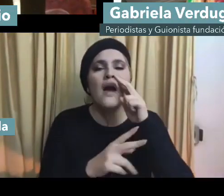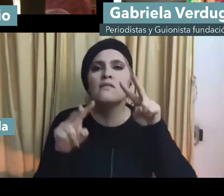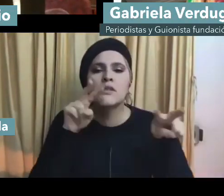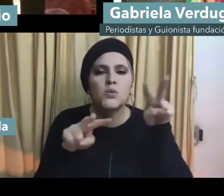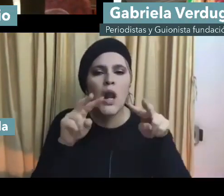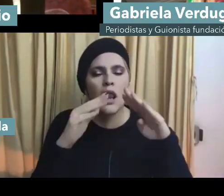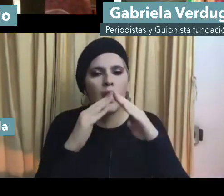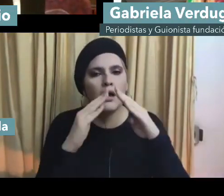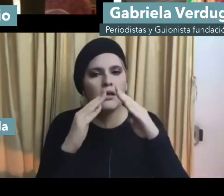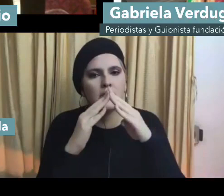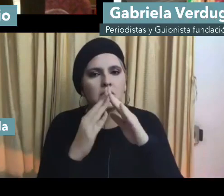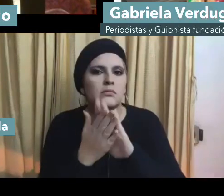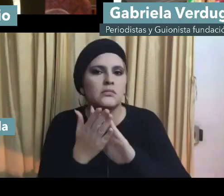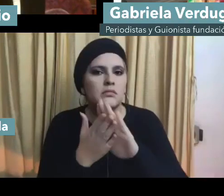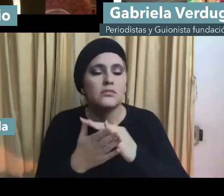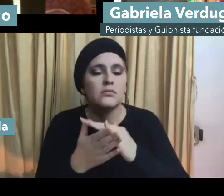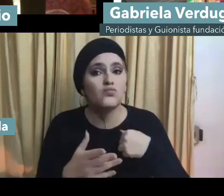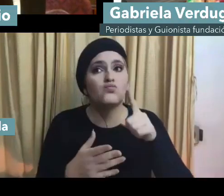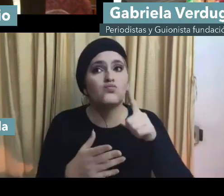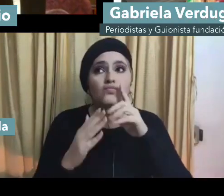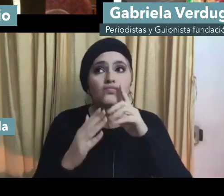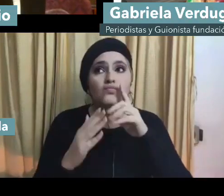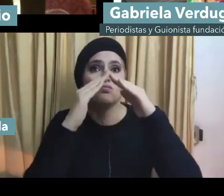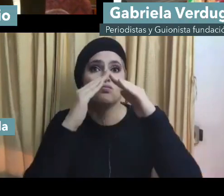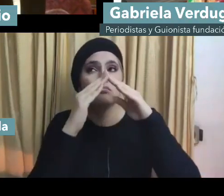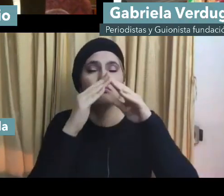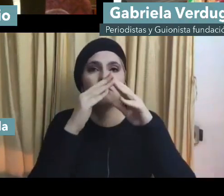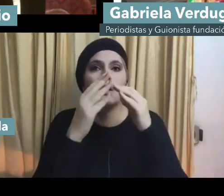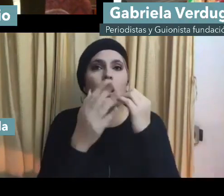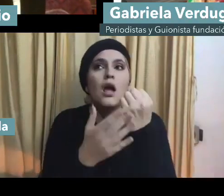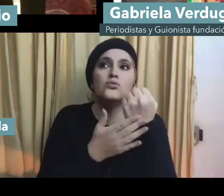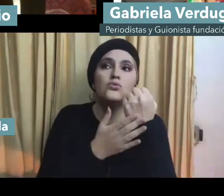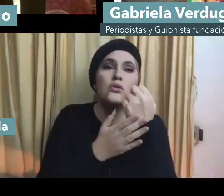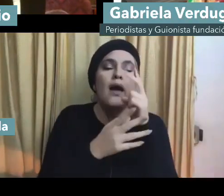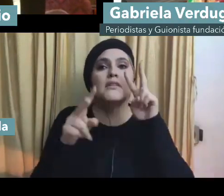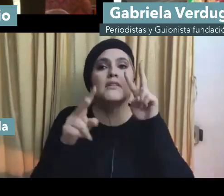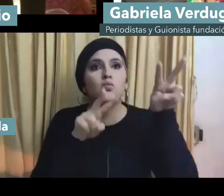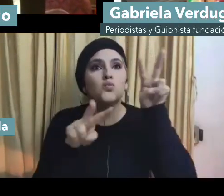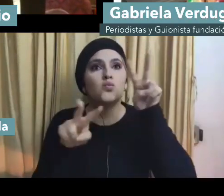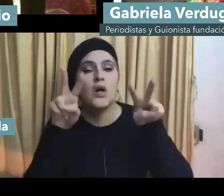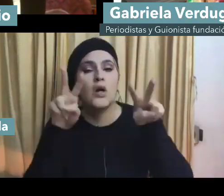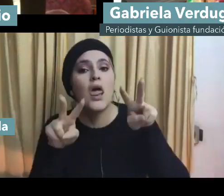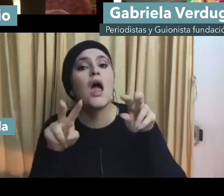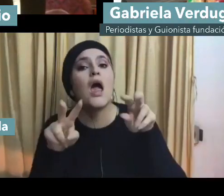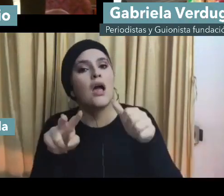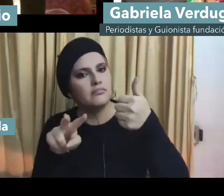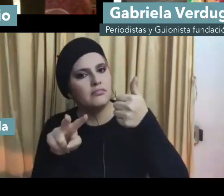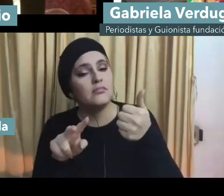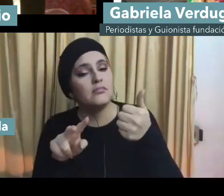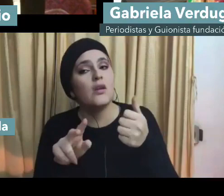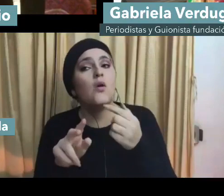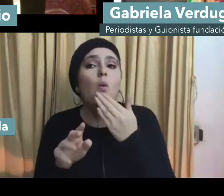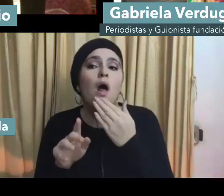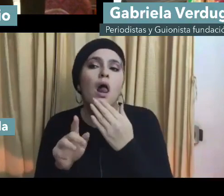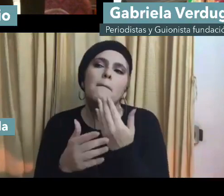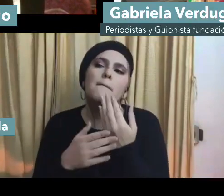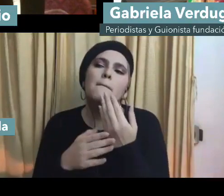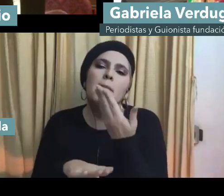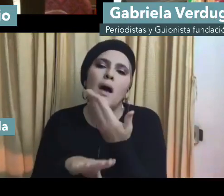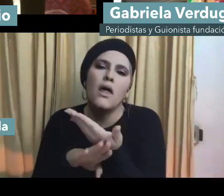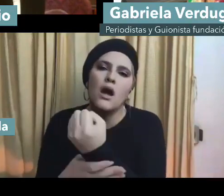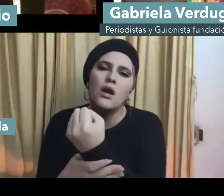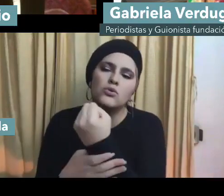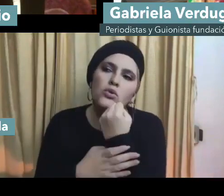la casa con ayudas visuales, y ahí lo que tenemos que pedir es la ayuda a la escuela. Las escuelas están haciendo, digamos,